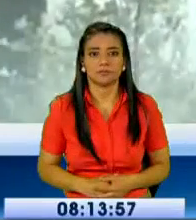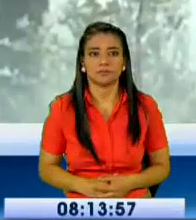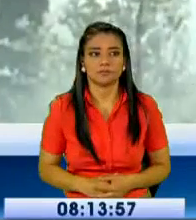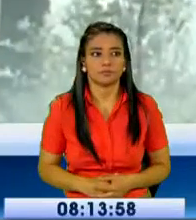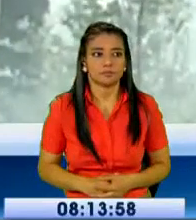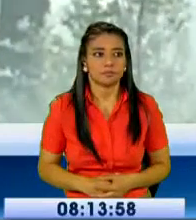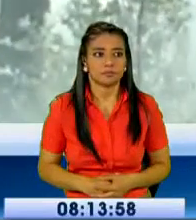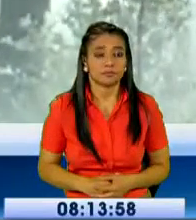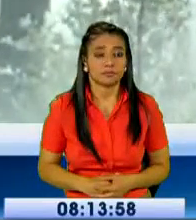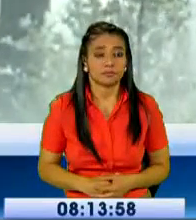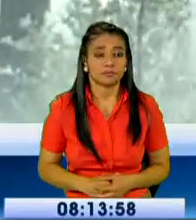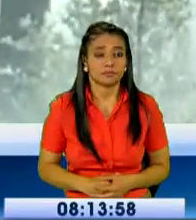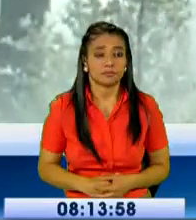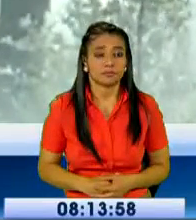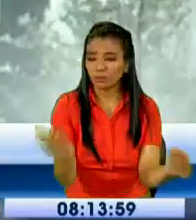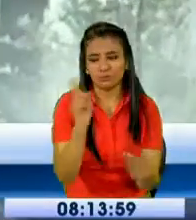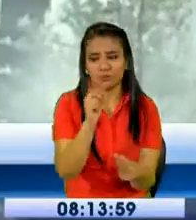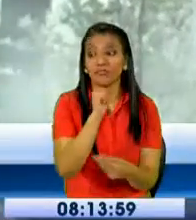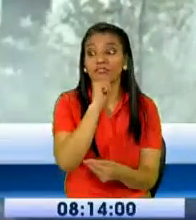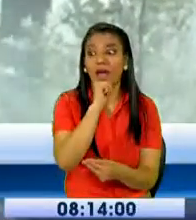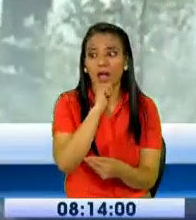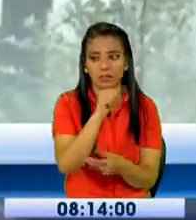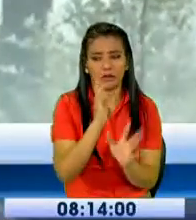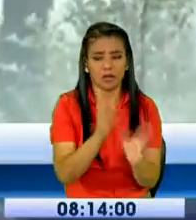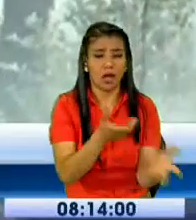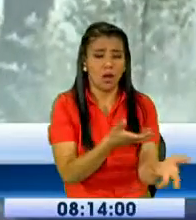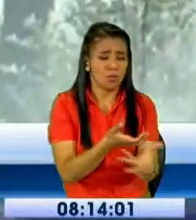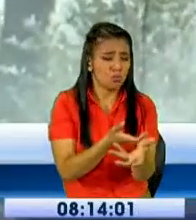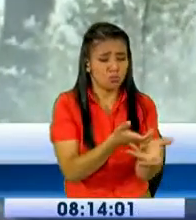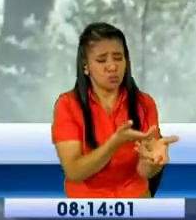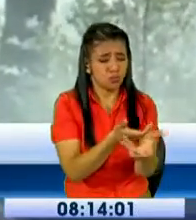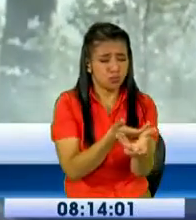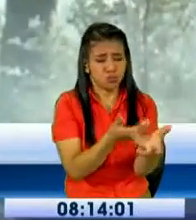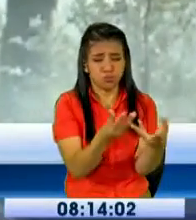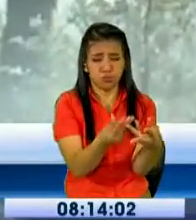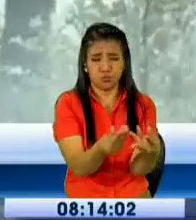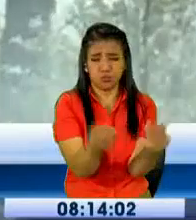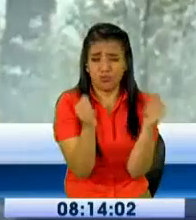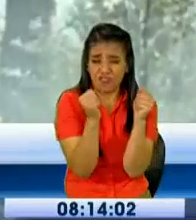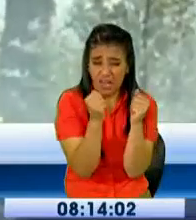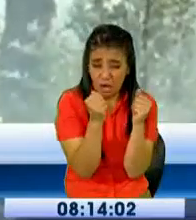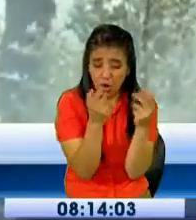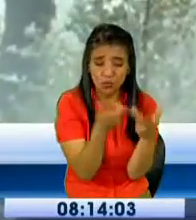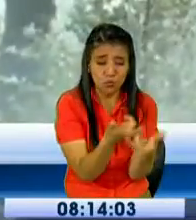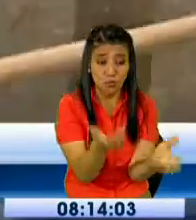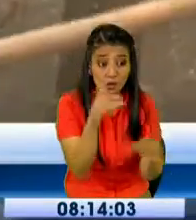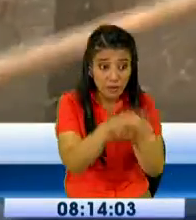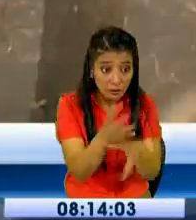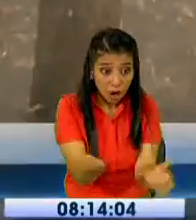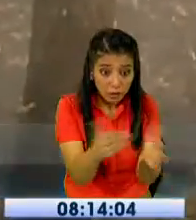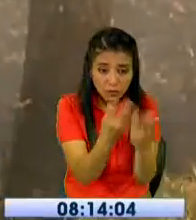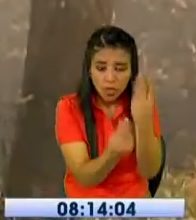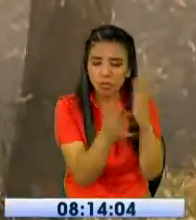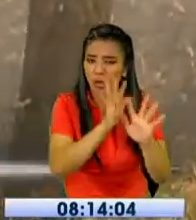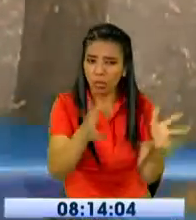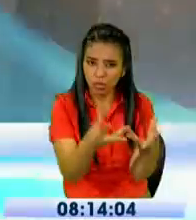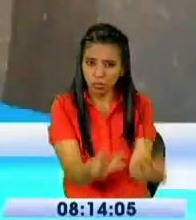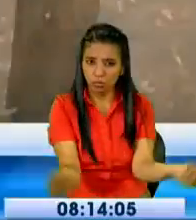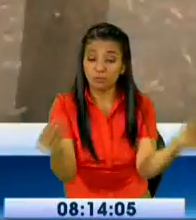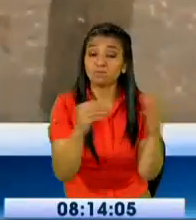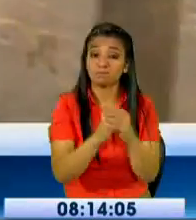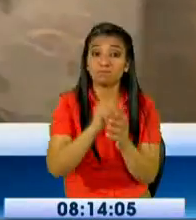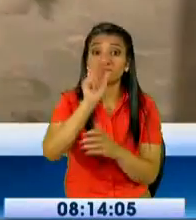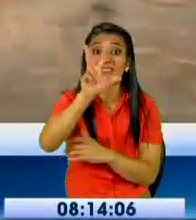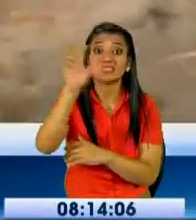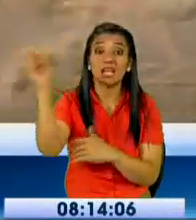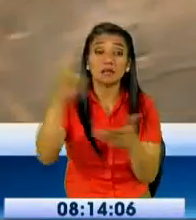Todavía no está liquidado totalmente, vamos a realizar un enfriamiento total para que no se pueda reiniciar en la tarde. Más de 30 efectivos del cuerpo